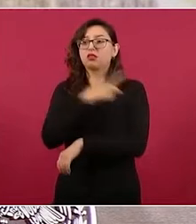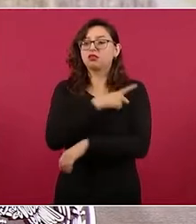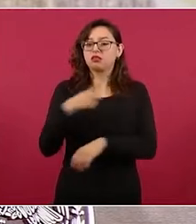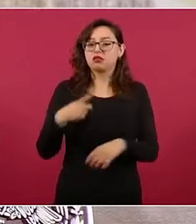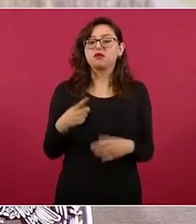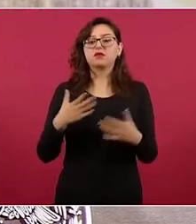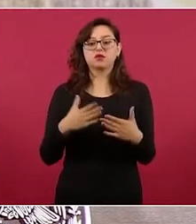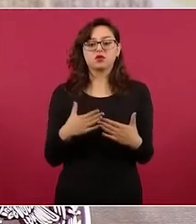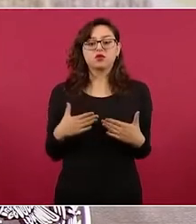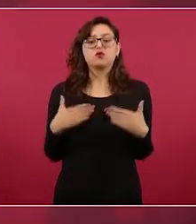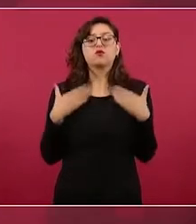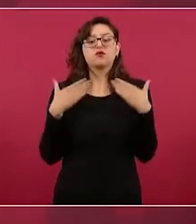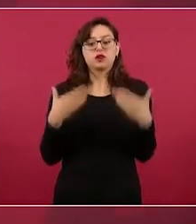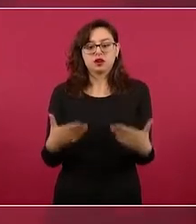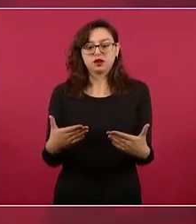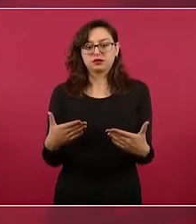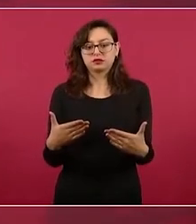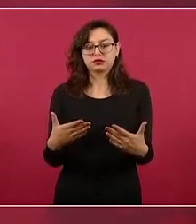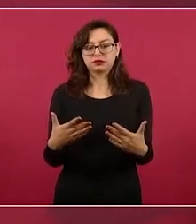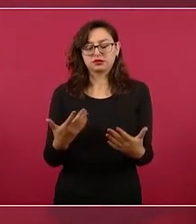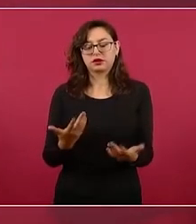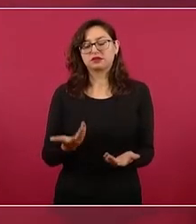que puede ser